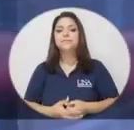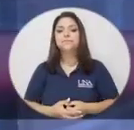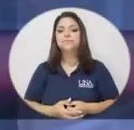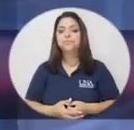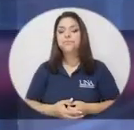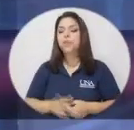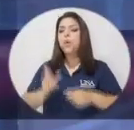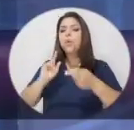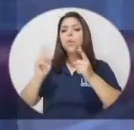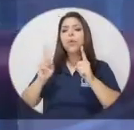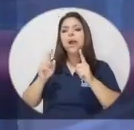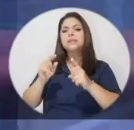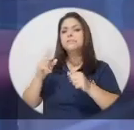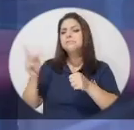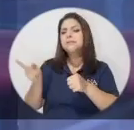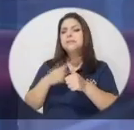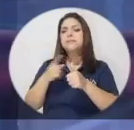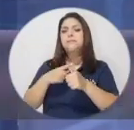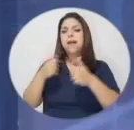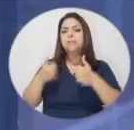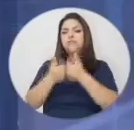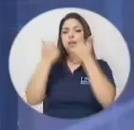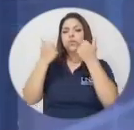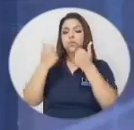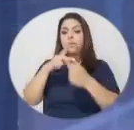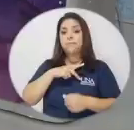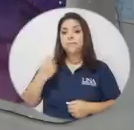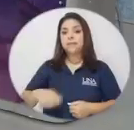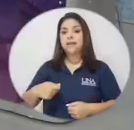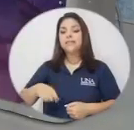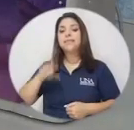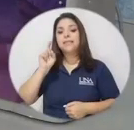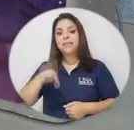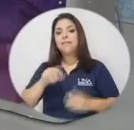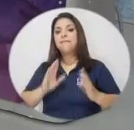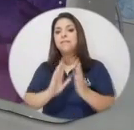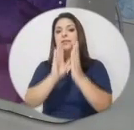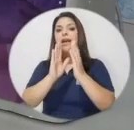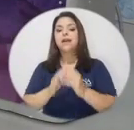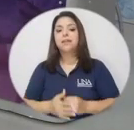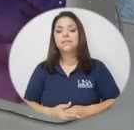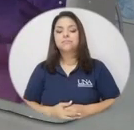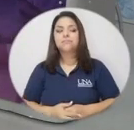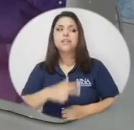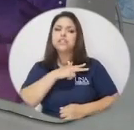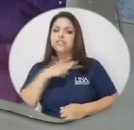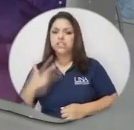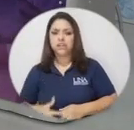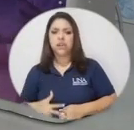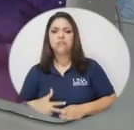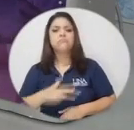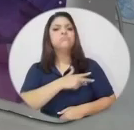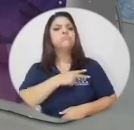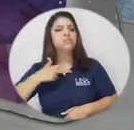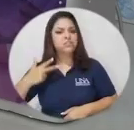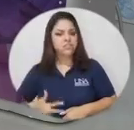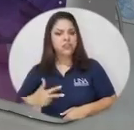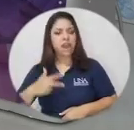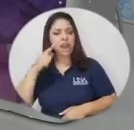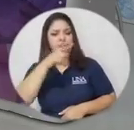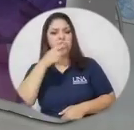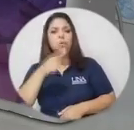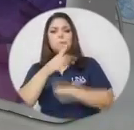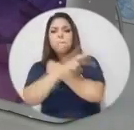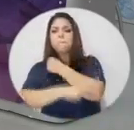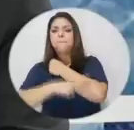lo externo, ¿cuál sería el principal reto que podría enfrentar el próximo presidente de los Estados Unidos? China. China se ha convertido en un país con un